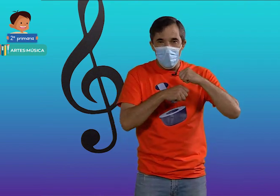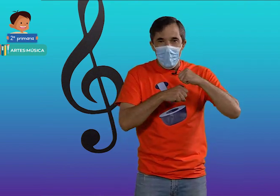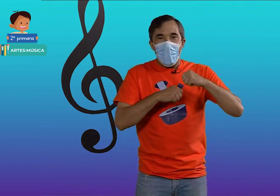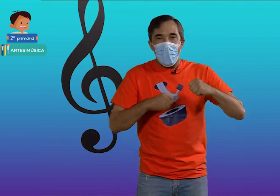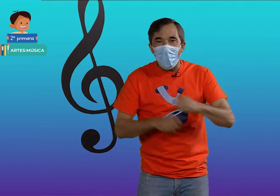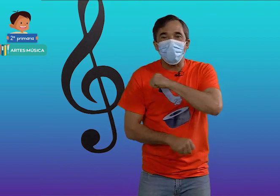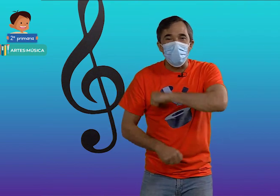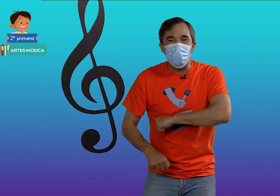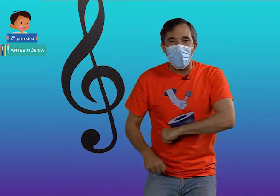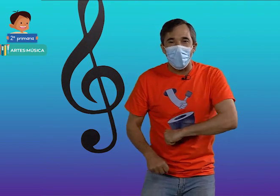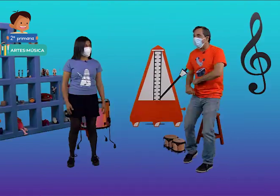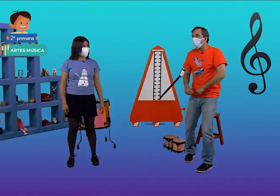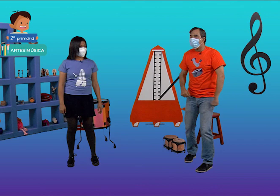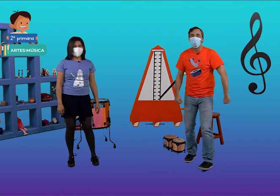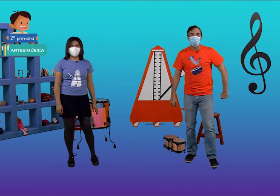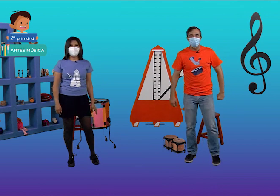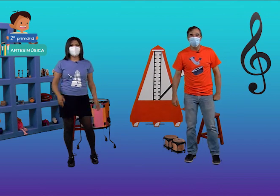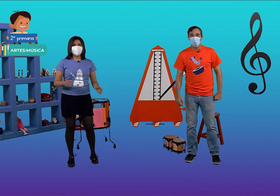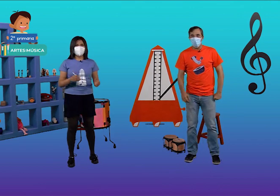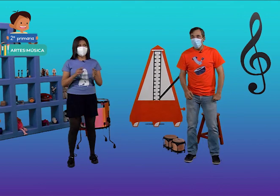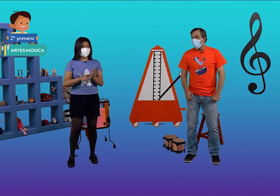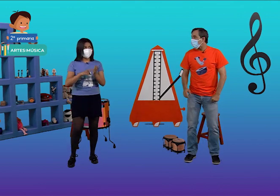¿Ok? ¡Adelante, música!